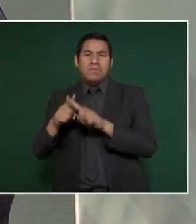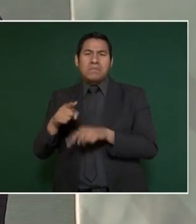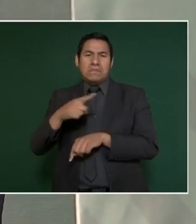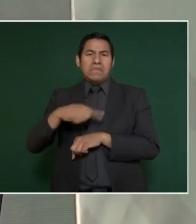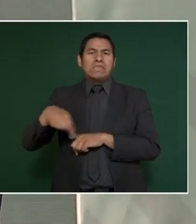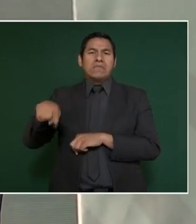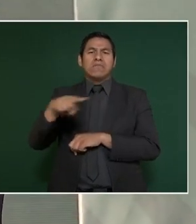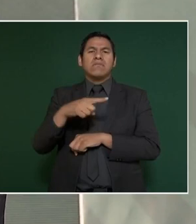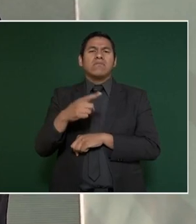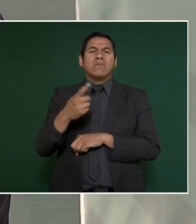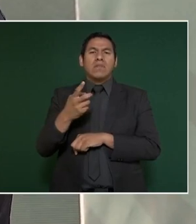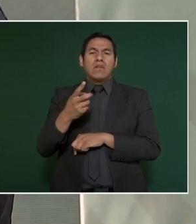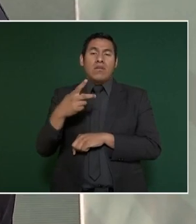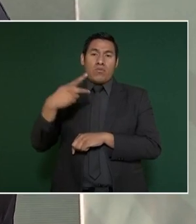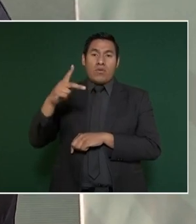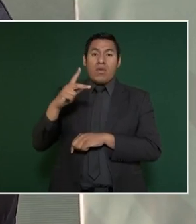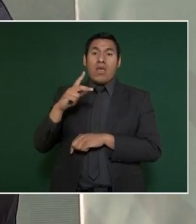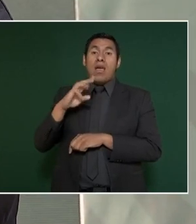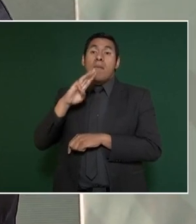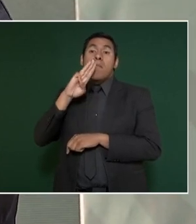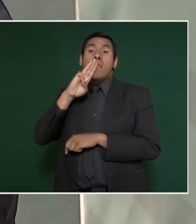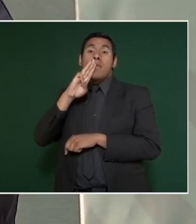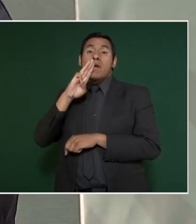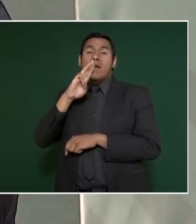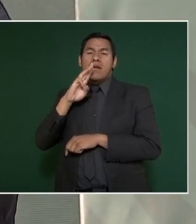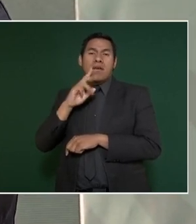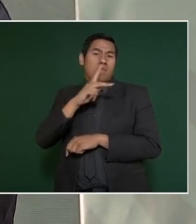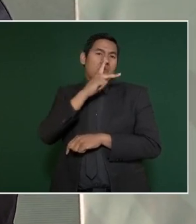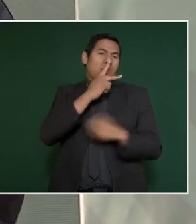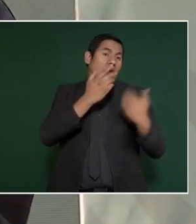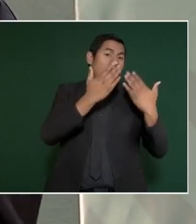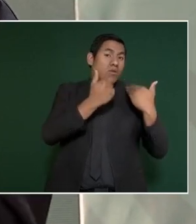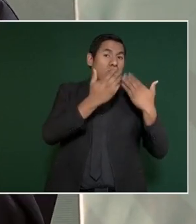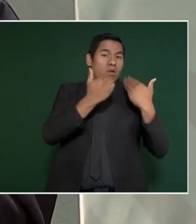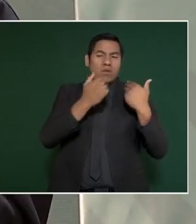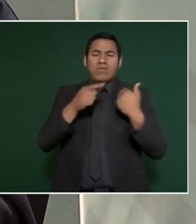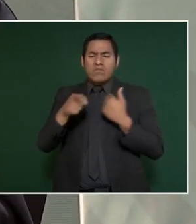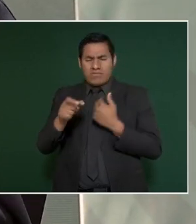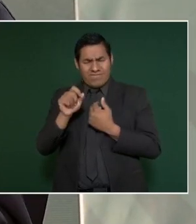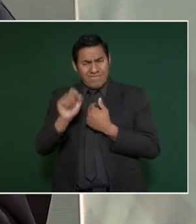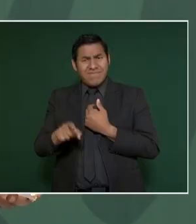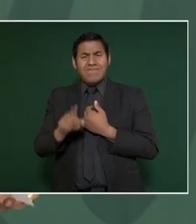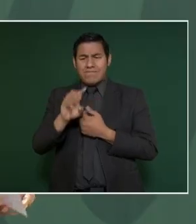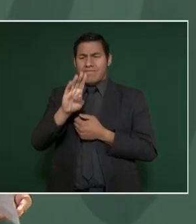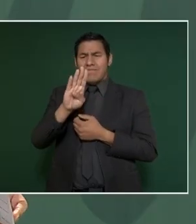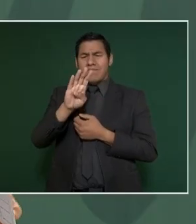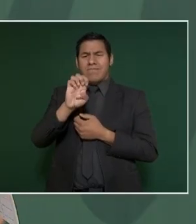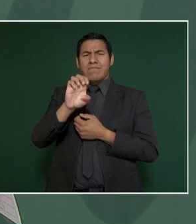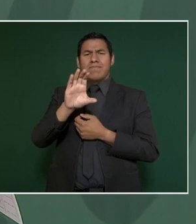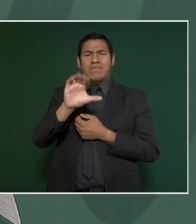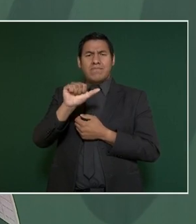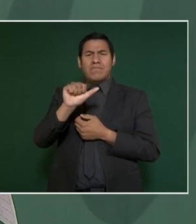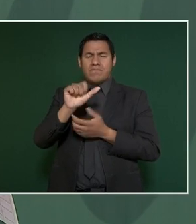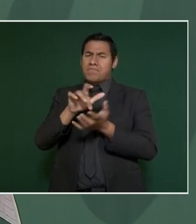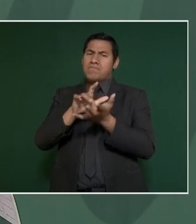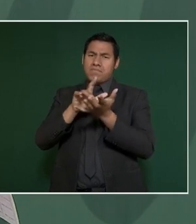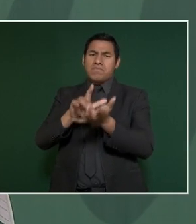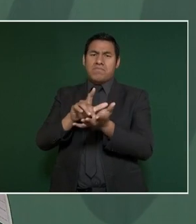niños hijos de madres solteras tienen también sus becas